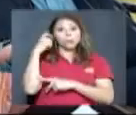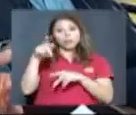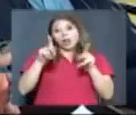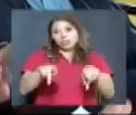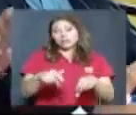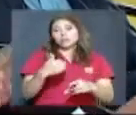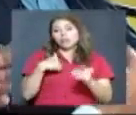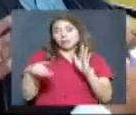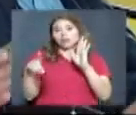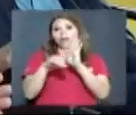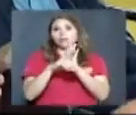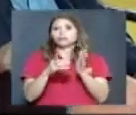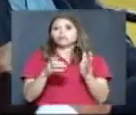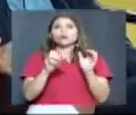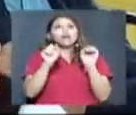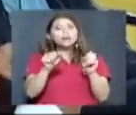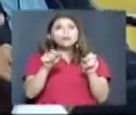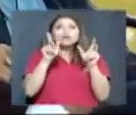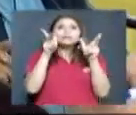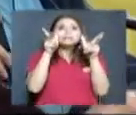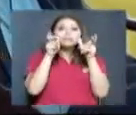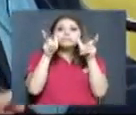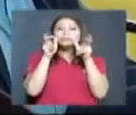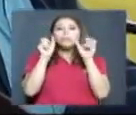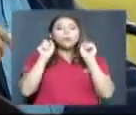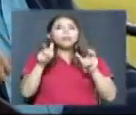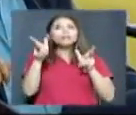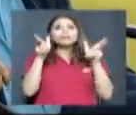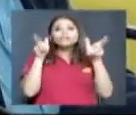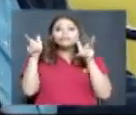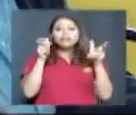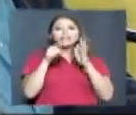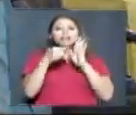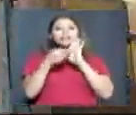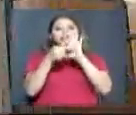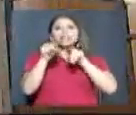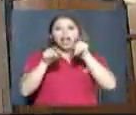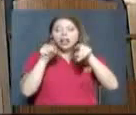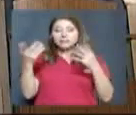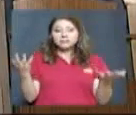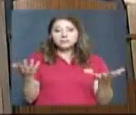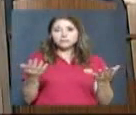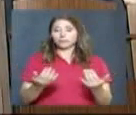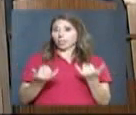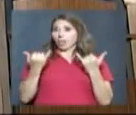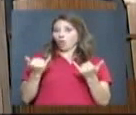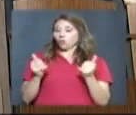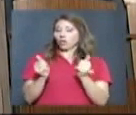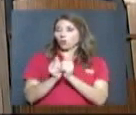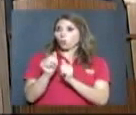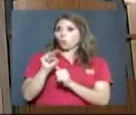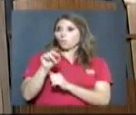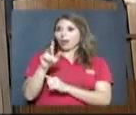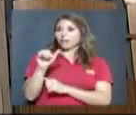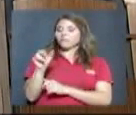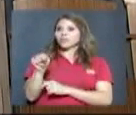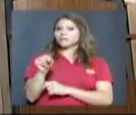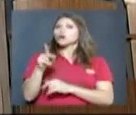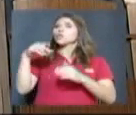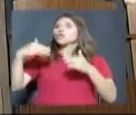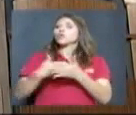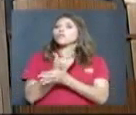derecho de recibir esa imagen o esa señal de radio. Vamos con Marvin. ¿Cómo va a afectar una nueva legislación a la ciudadanía?